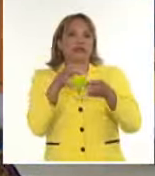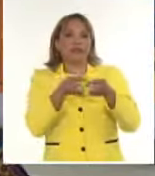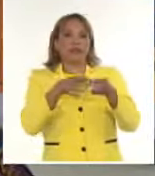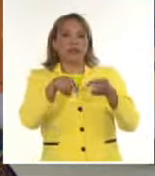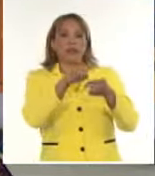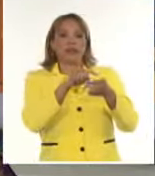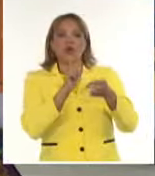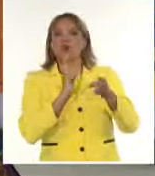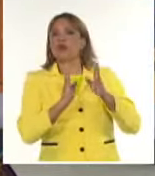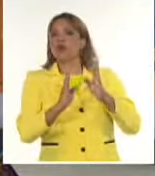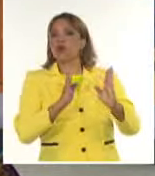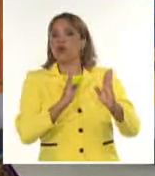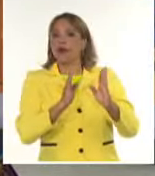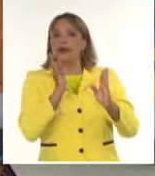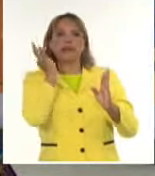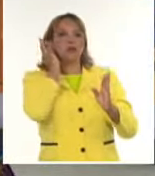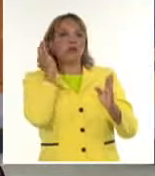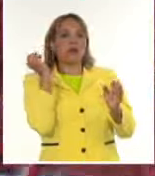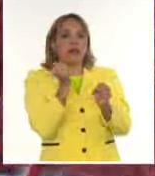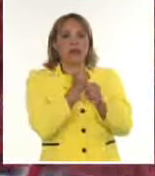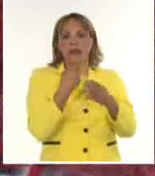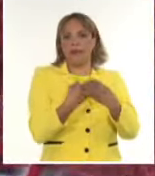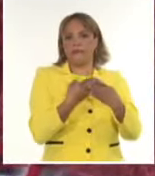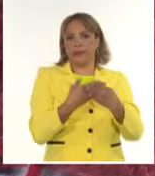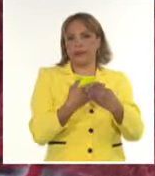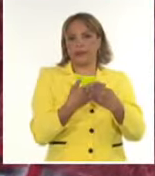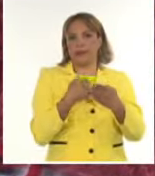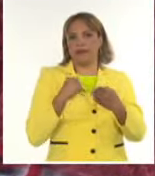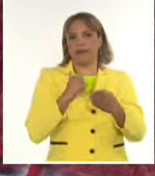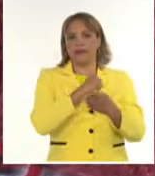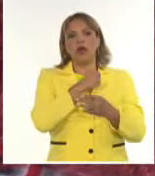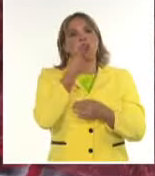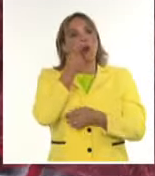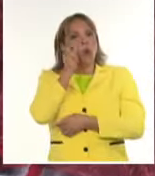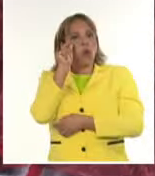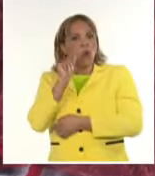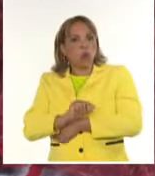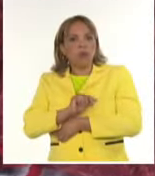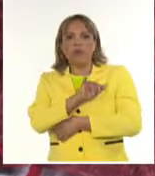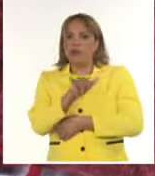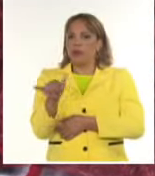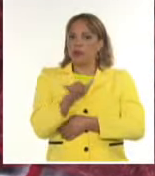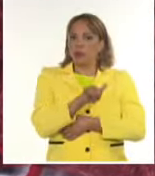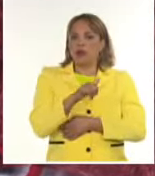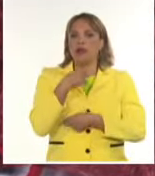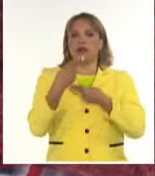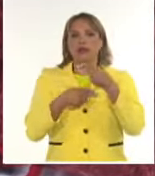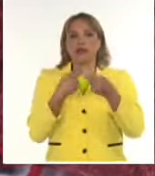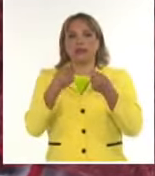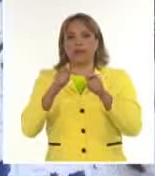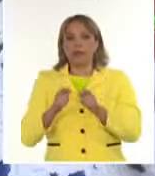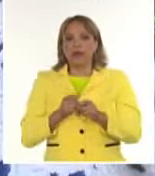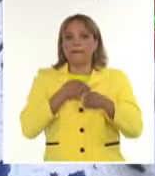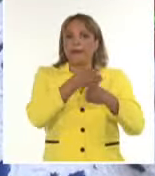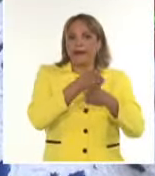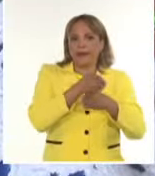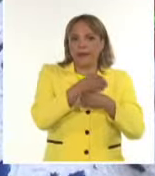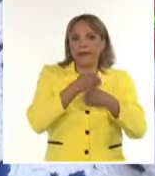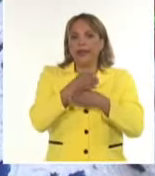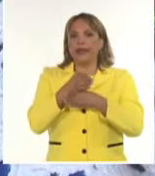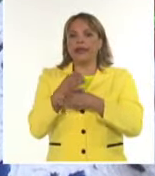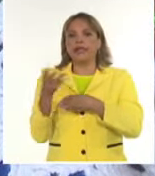parte, por mujeres emprendedoras y hombres que también hacen manualidades en madera,